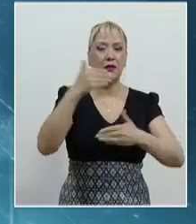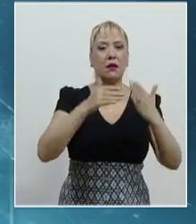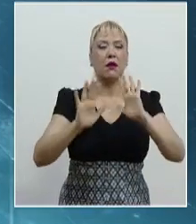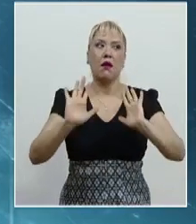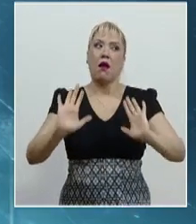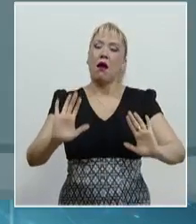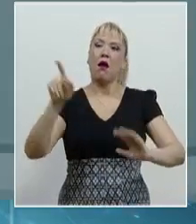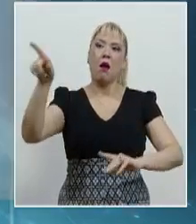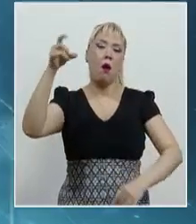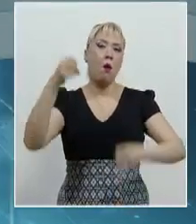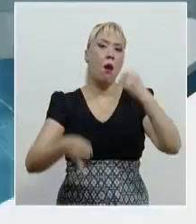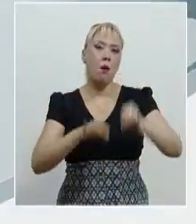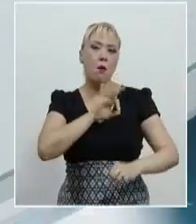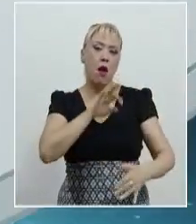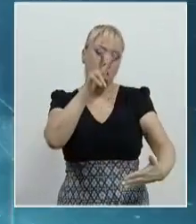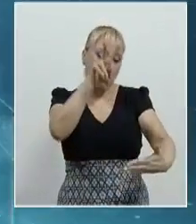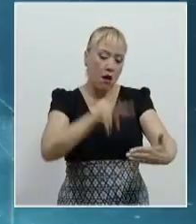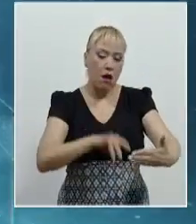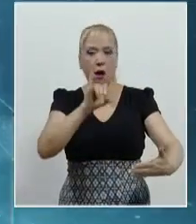discrecionalidad al juzgador.